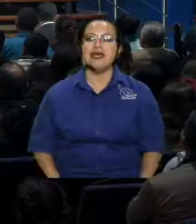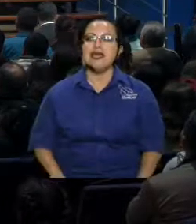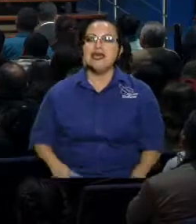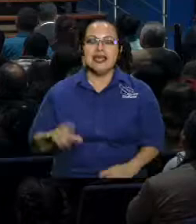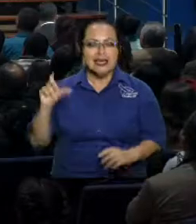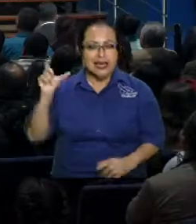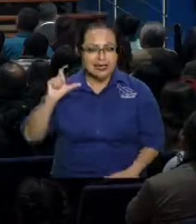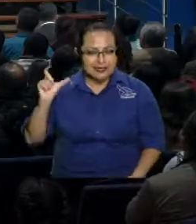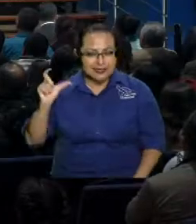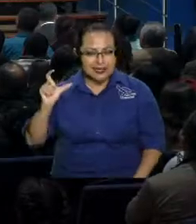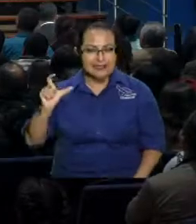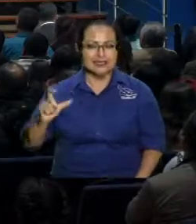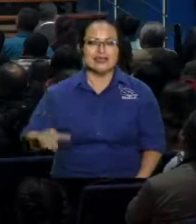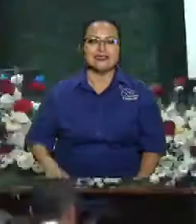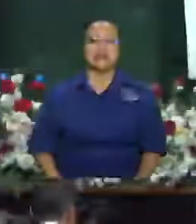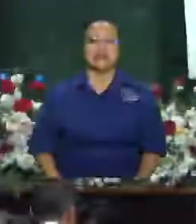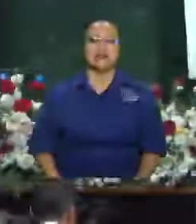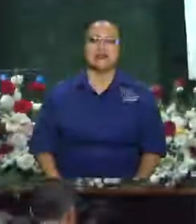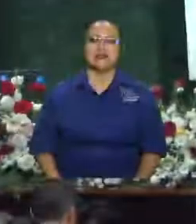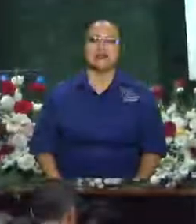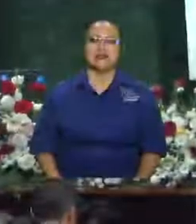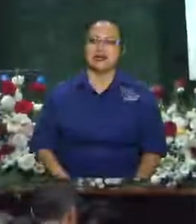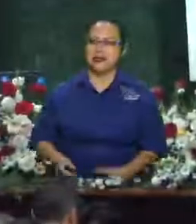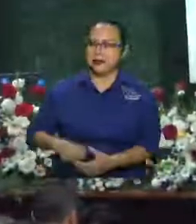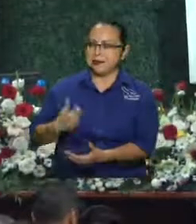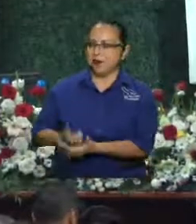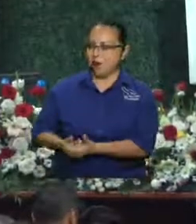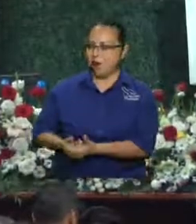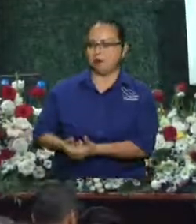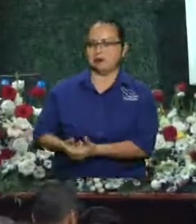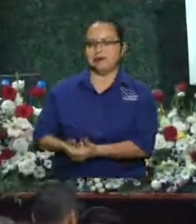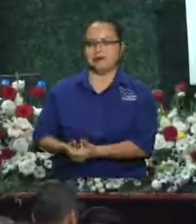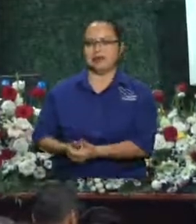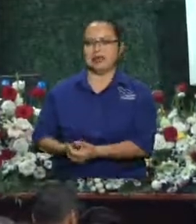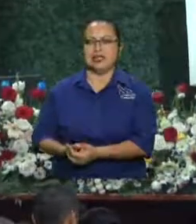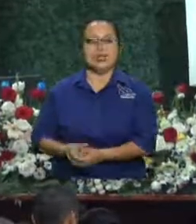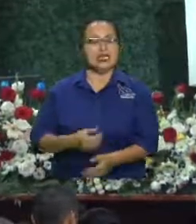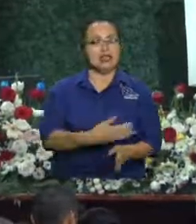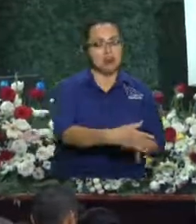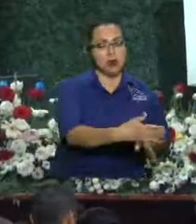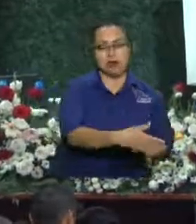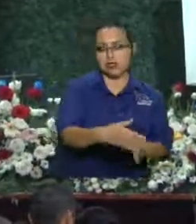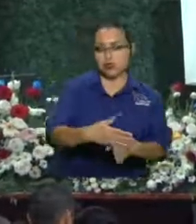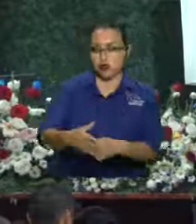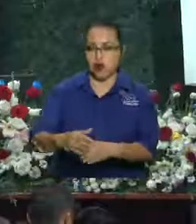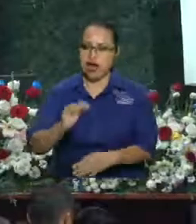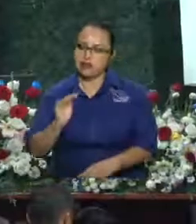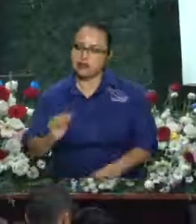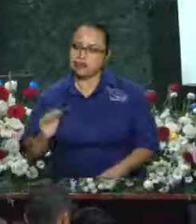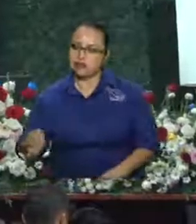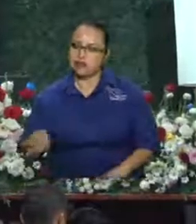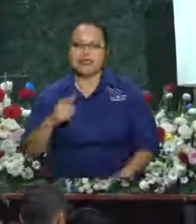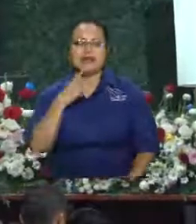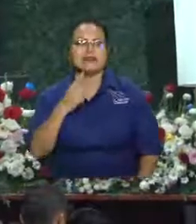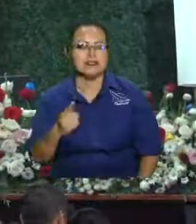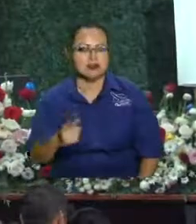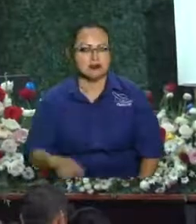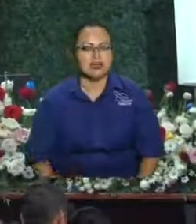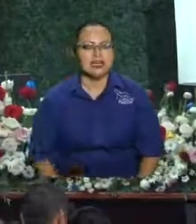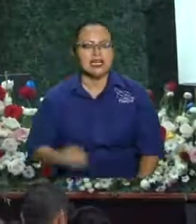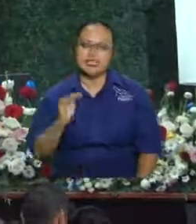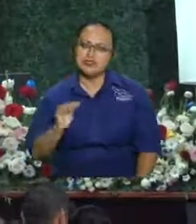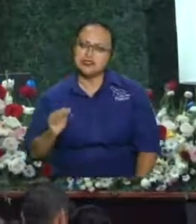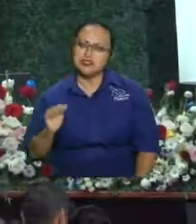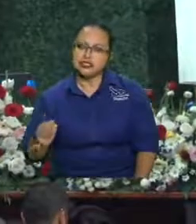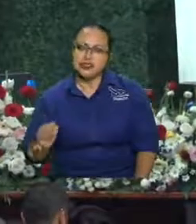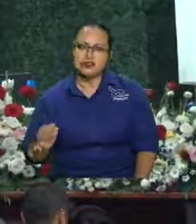lechitas y 15 tal cosa y 15 tal otra. Y entonces se las dieron, sacó el dinero y pagó y se acercó a los patoquitos y les dijo: bueno, mis